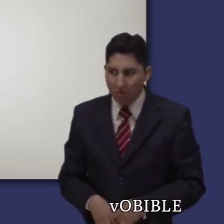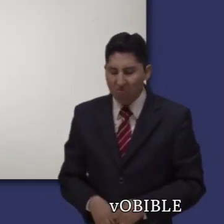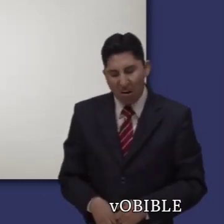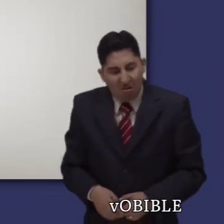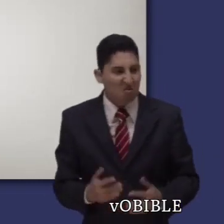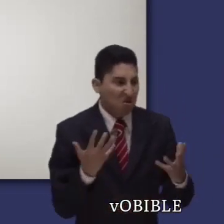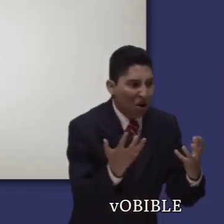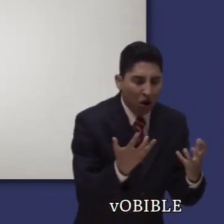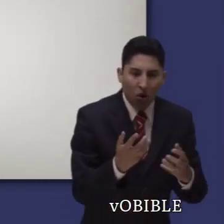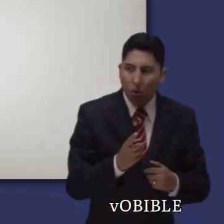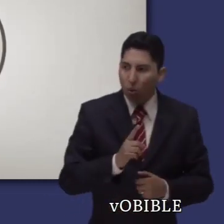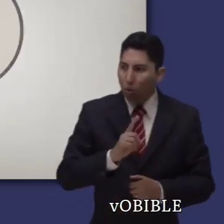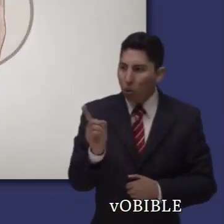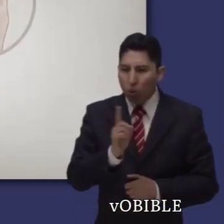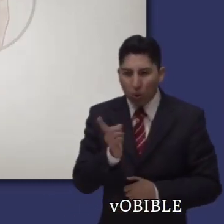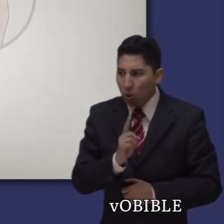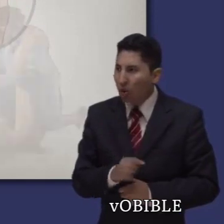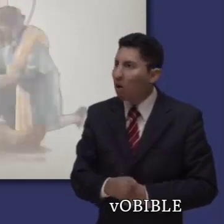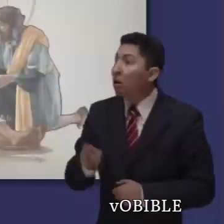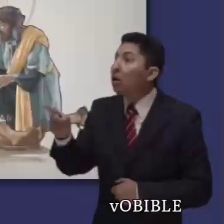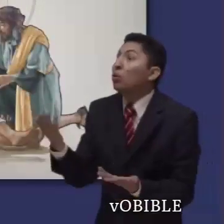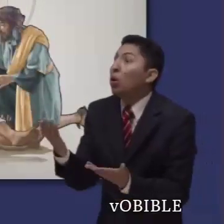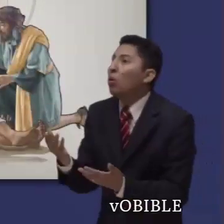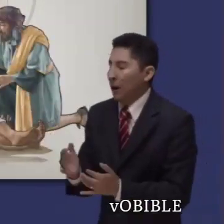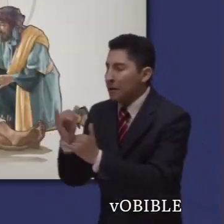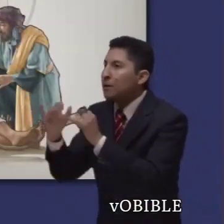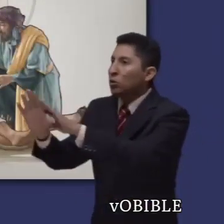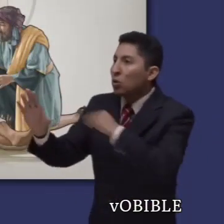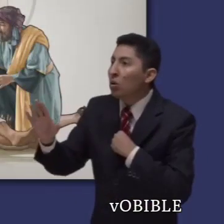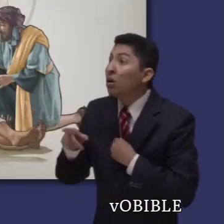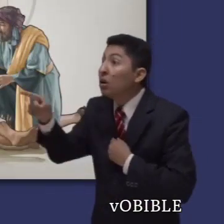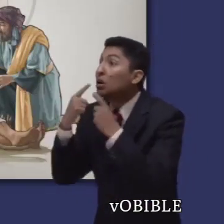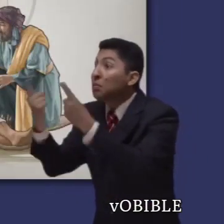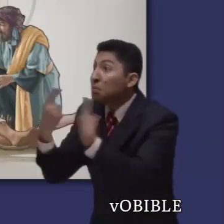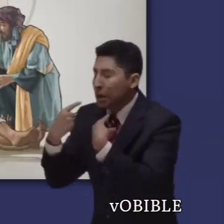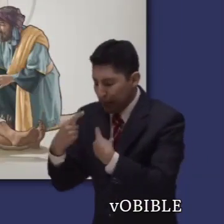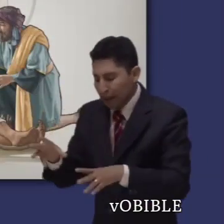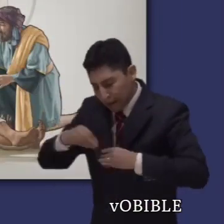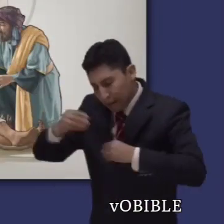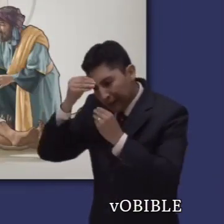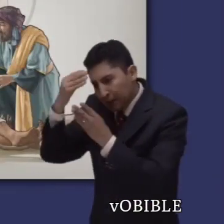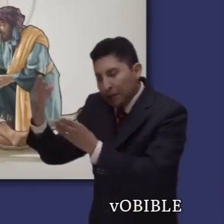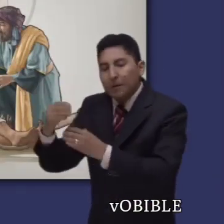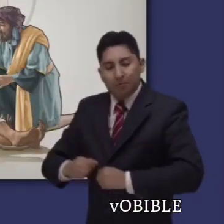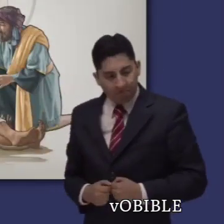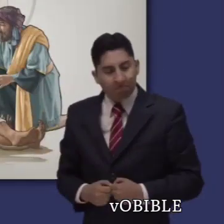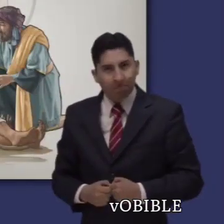Cristo sin sentirnos obligados a vivir para Él. Su amor nos impulsa a imitar su